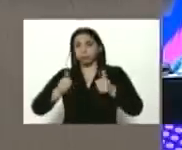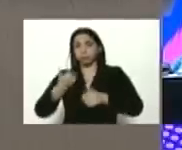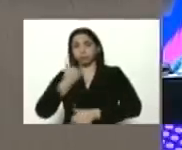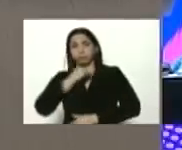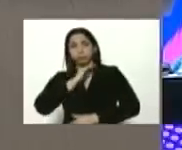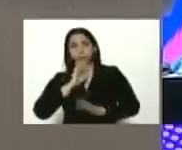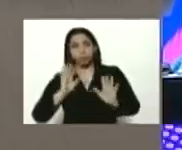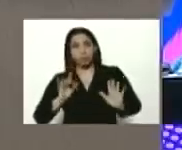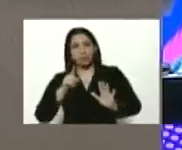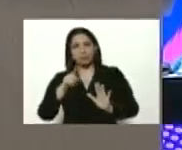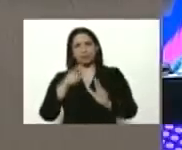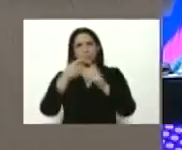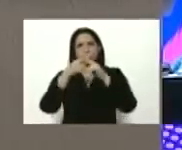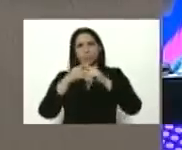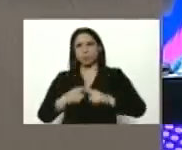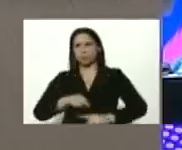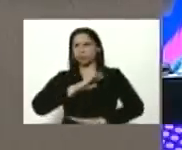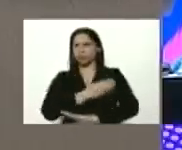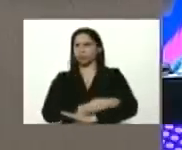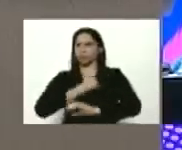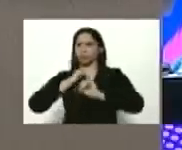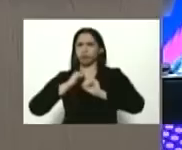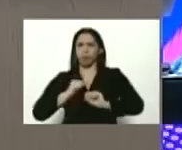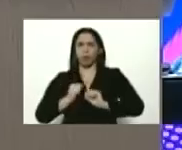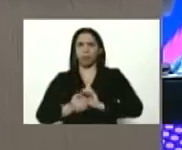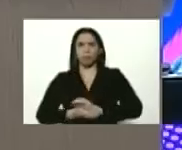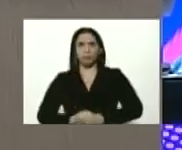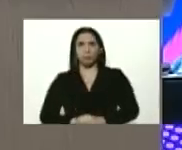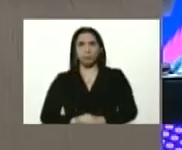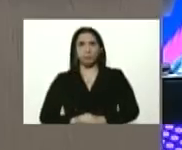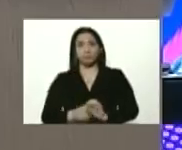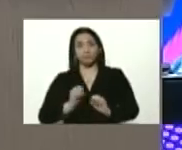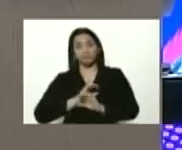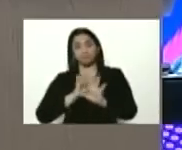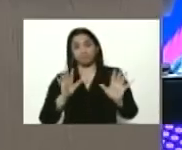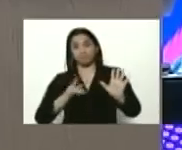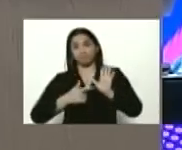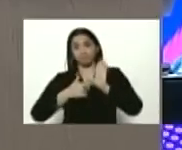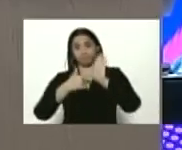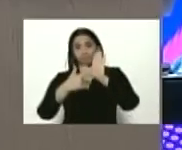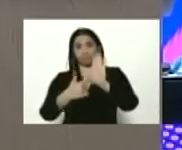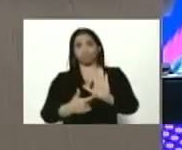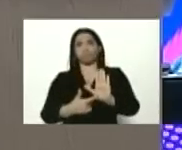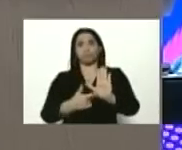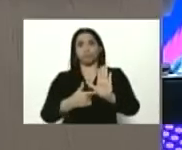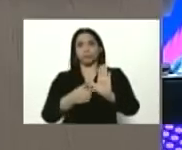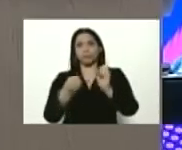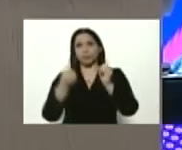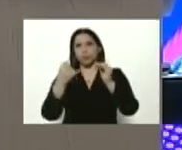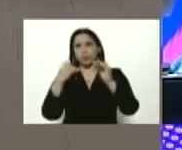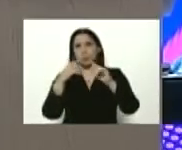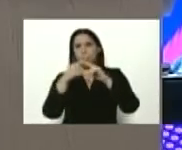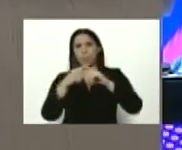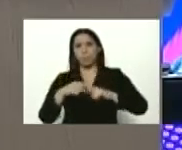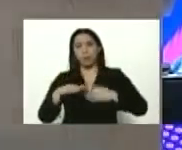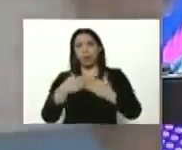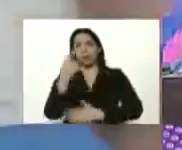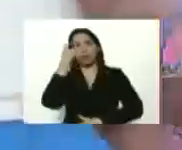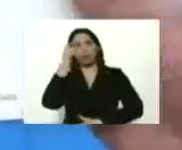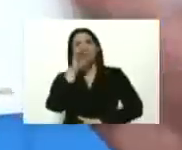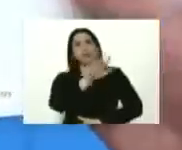un subregistro brutal el que claramente se demuestra con estos números. A la fecha,